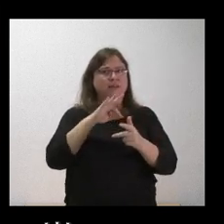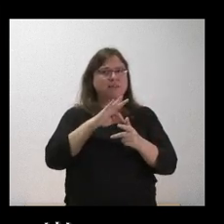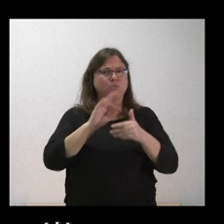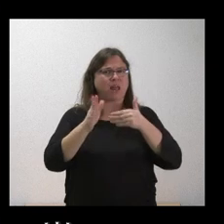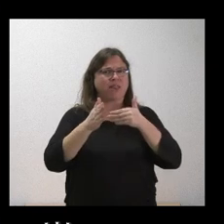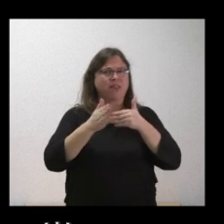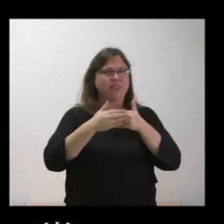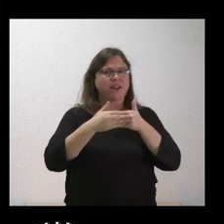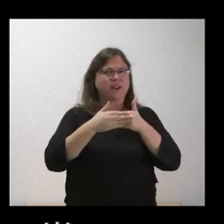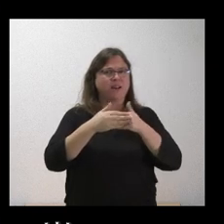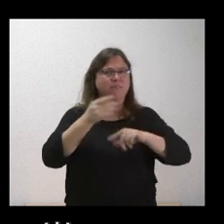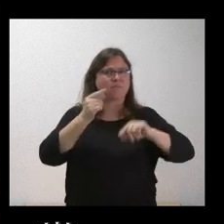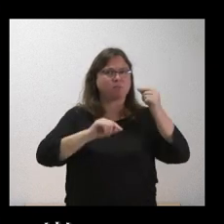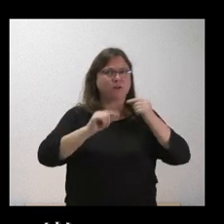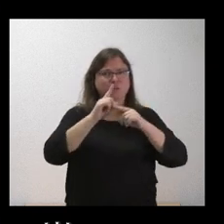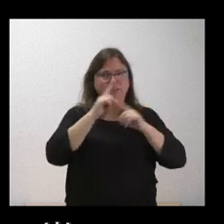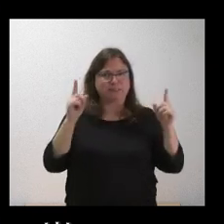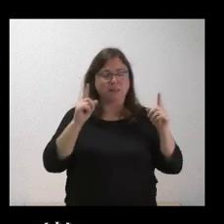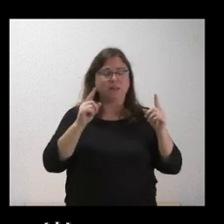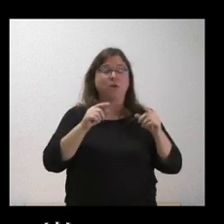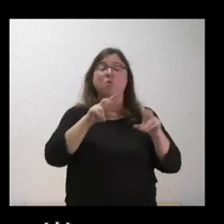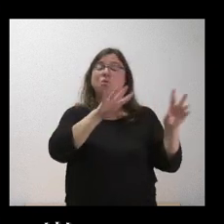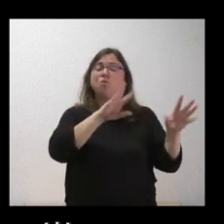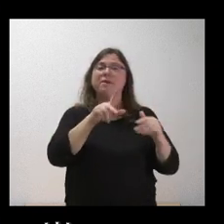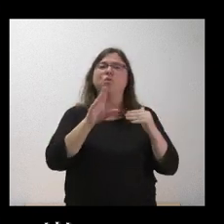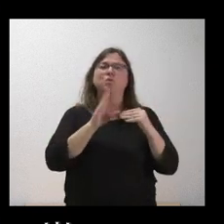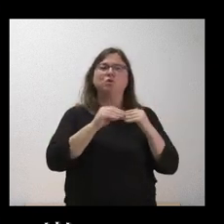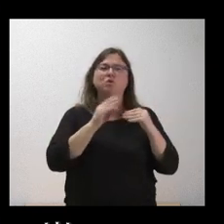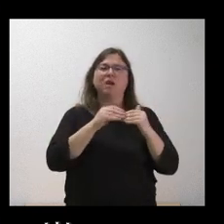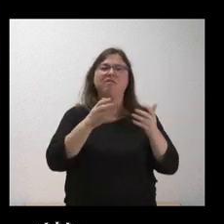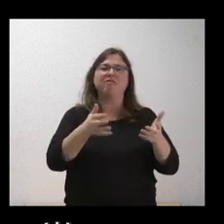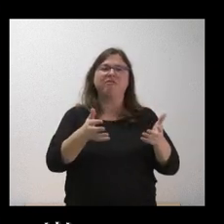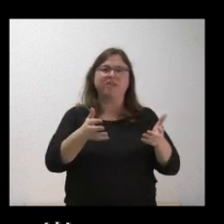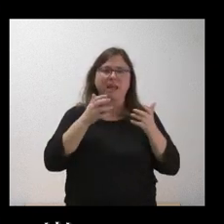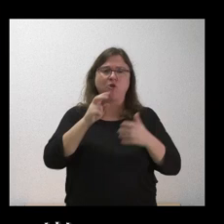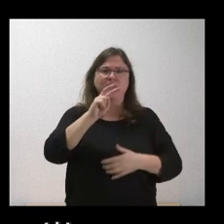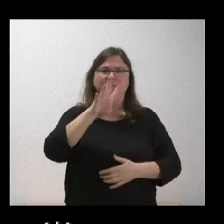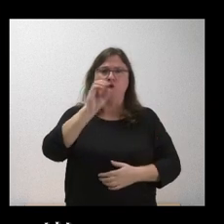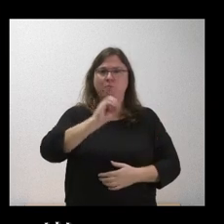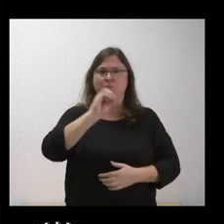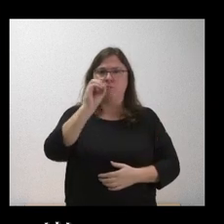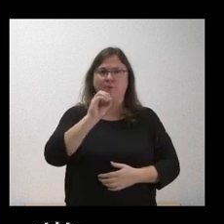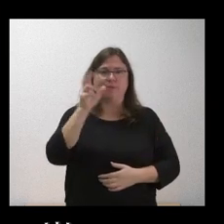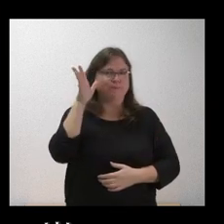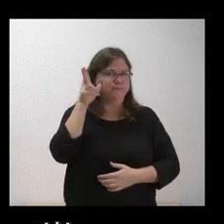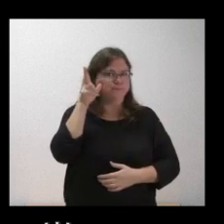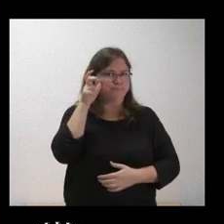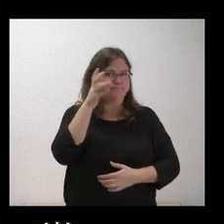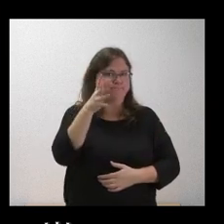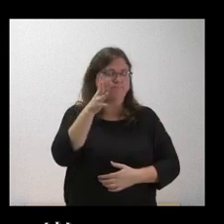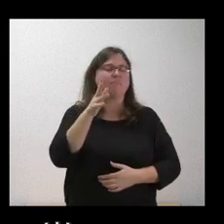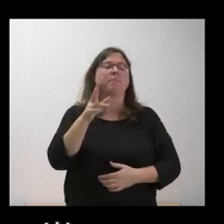este año se han aprovechado se han beneficiado de de la bonificación del 25% de los trayectos